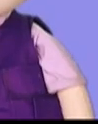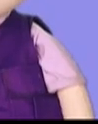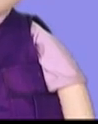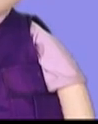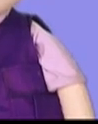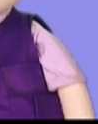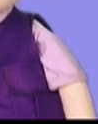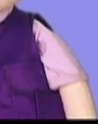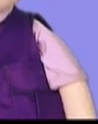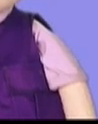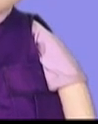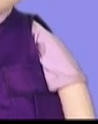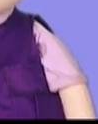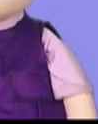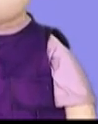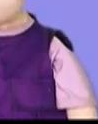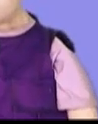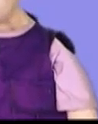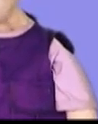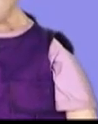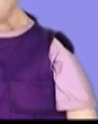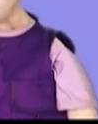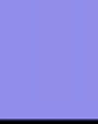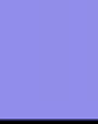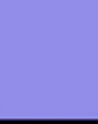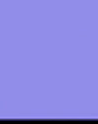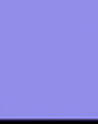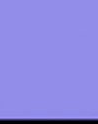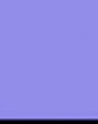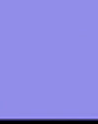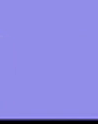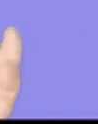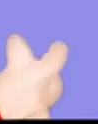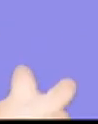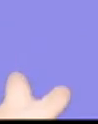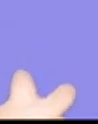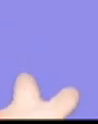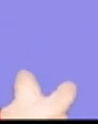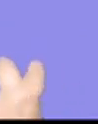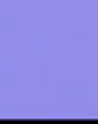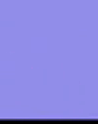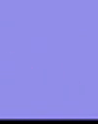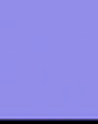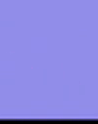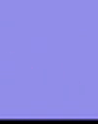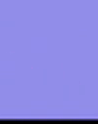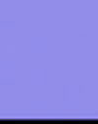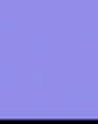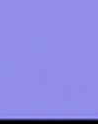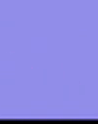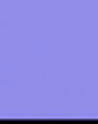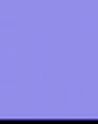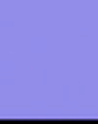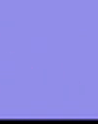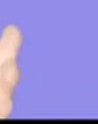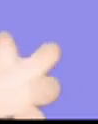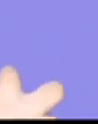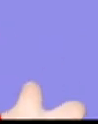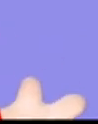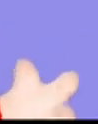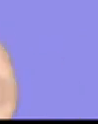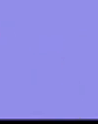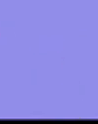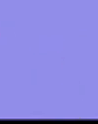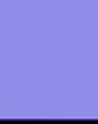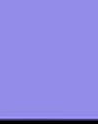algunas veces he escuchado la palabra autoestima te has preguntado qué es eso tiene que ver contigo